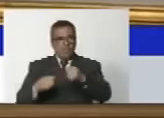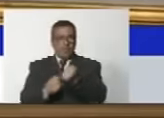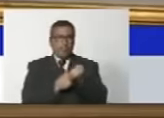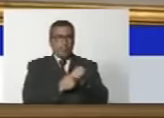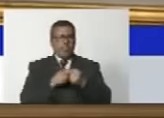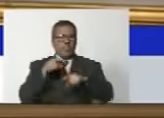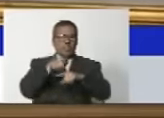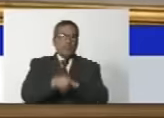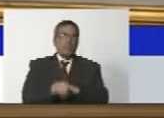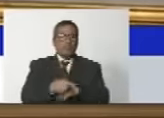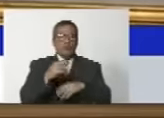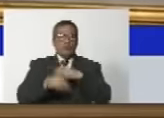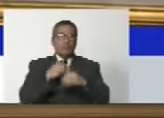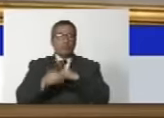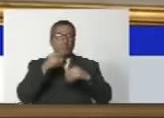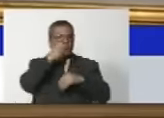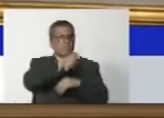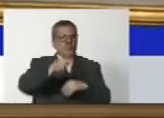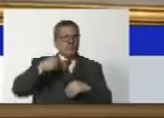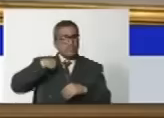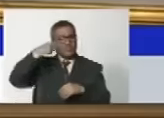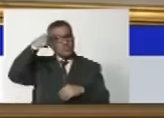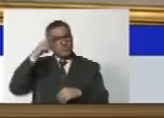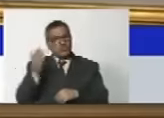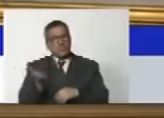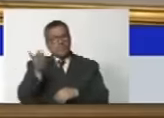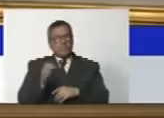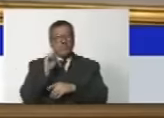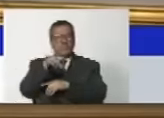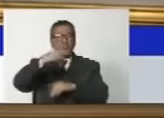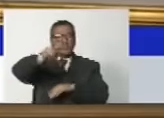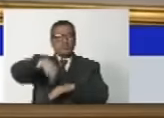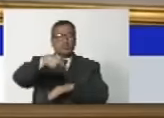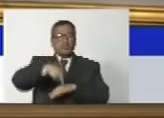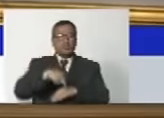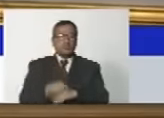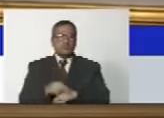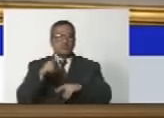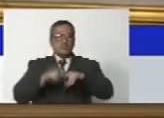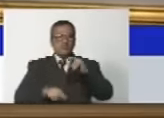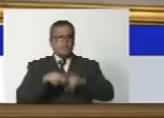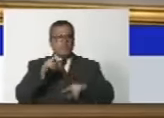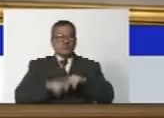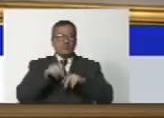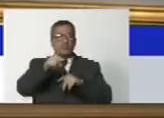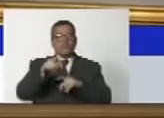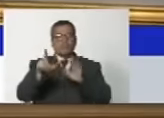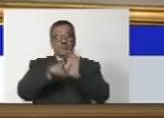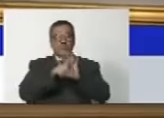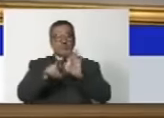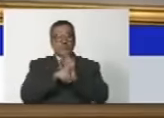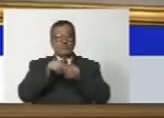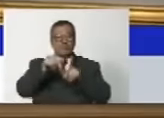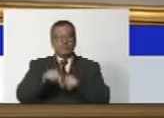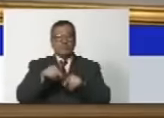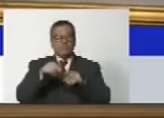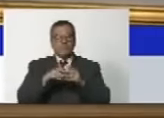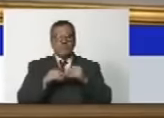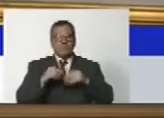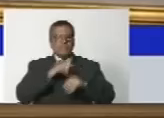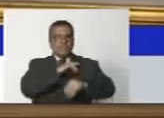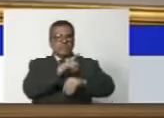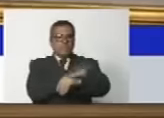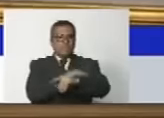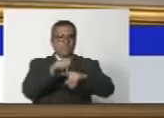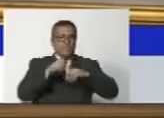financiados directamente para que lo ejecute el pueblo. Creo que es importante que esta Asamblea Nacional, constructora de esas leyes, de la actualización de las leyes del poder